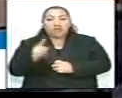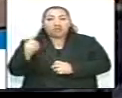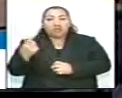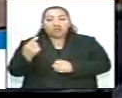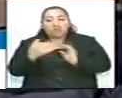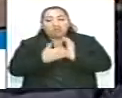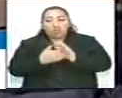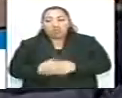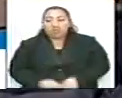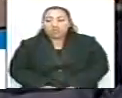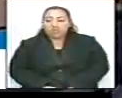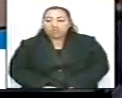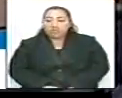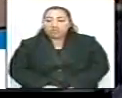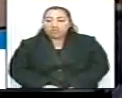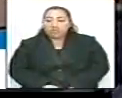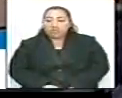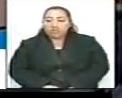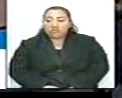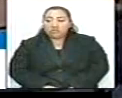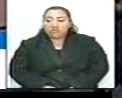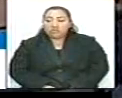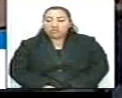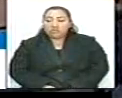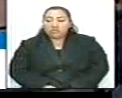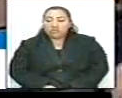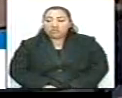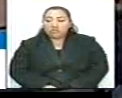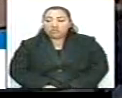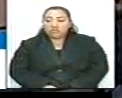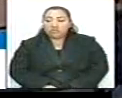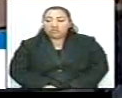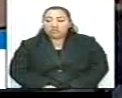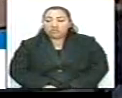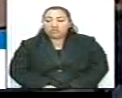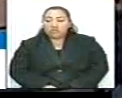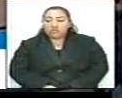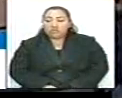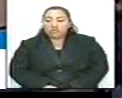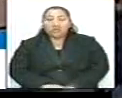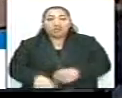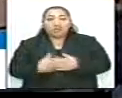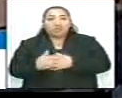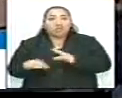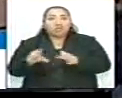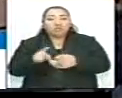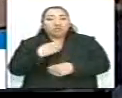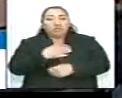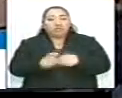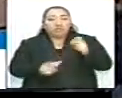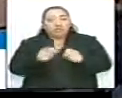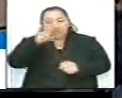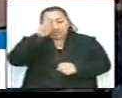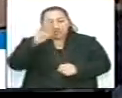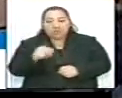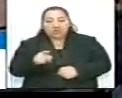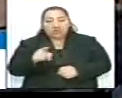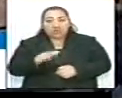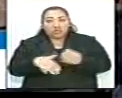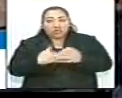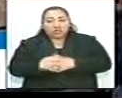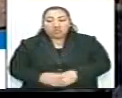primera muestra y para muestra, dice, un botón de lo que ha hecho este sector en favor de los peruanos. Ese